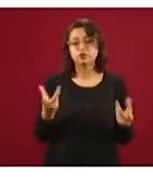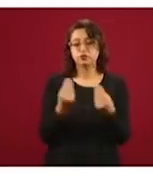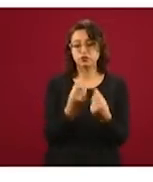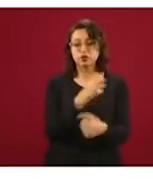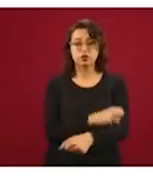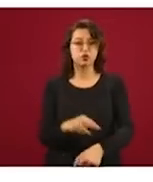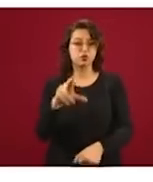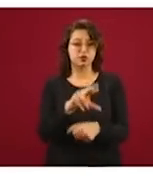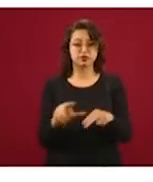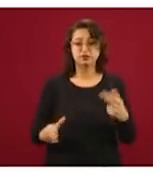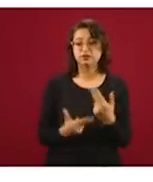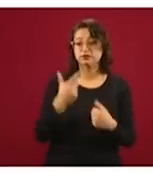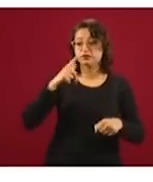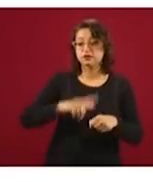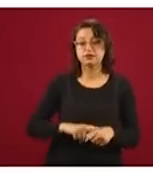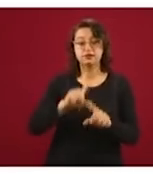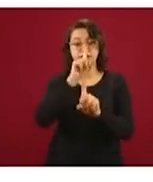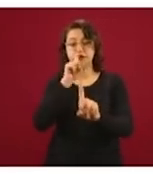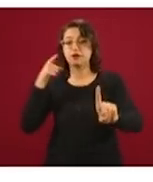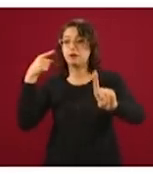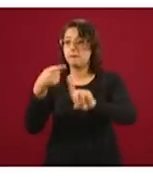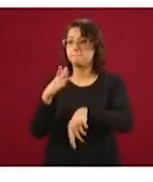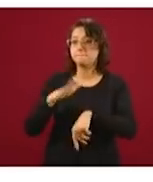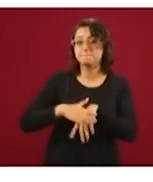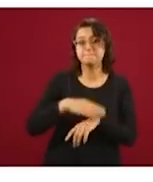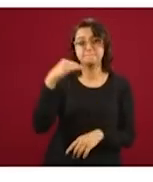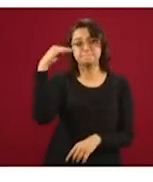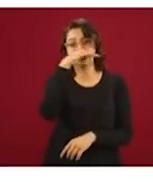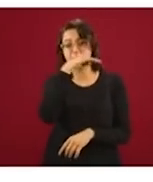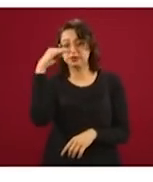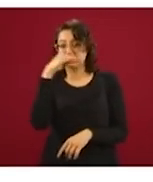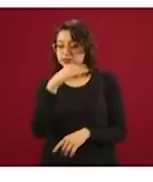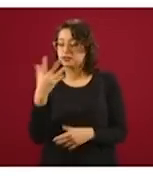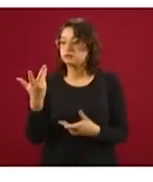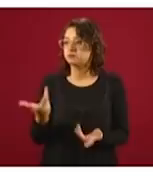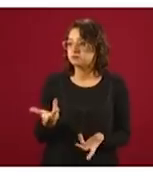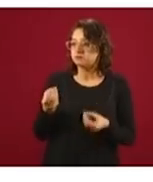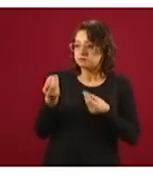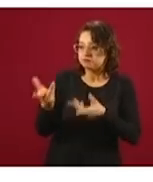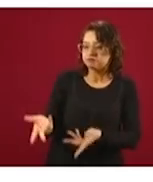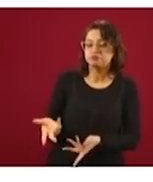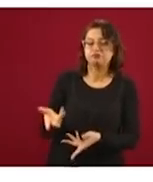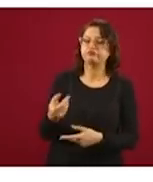coordinación nacional que busca la gratuidad en la provisión de los servicios de salud.